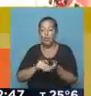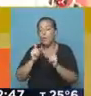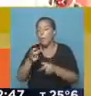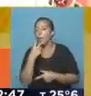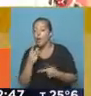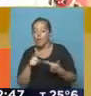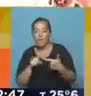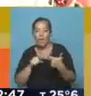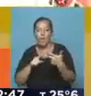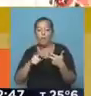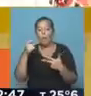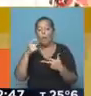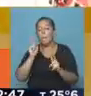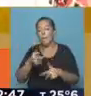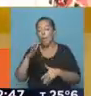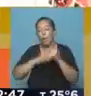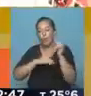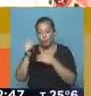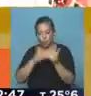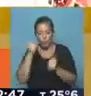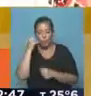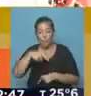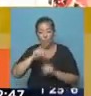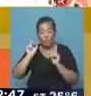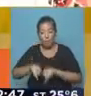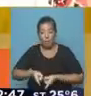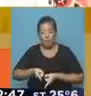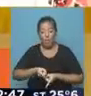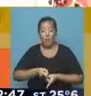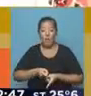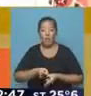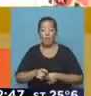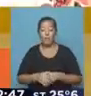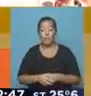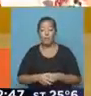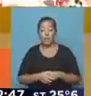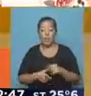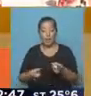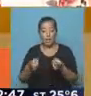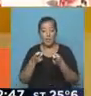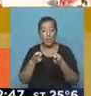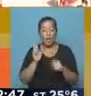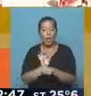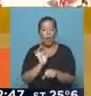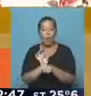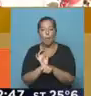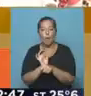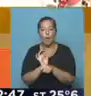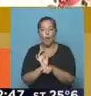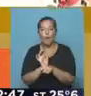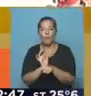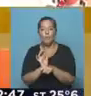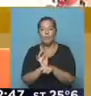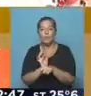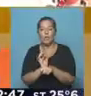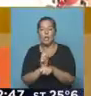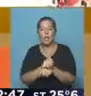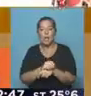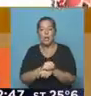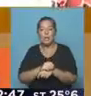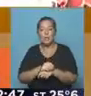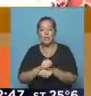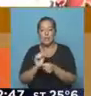lo mismo con la construcción y demás y esto también en algún sentido necesita de una ruptura eh política y